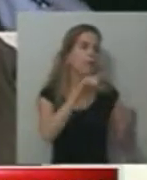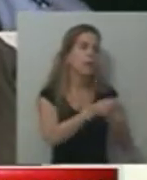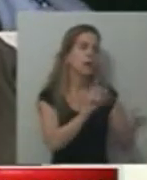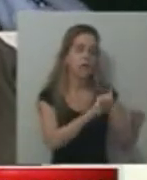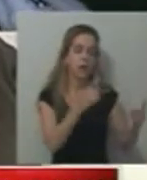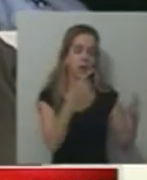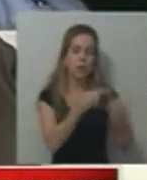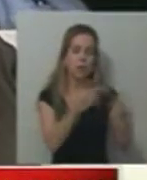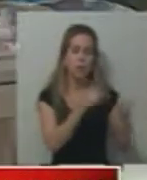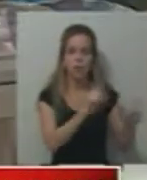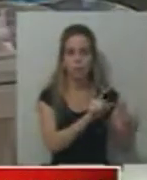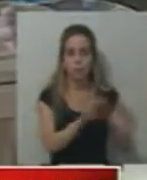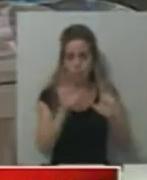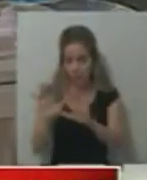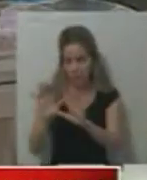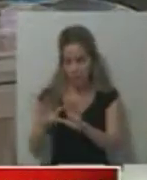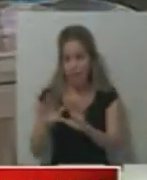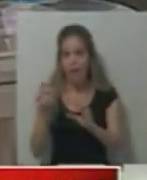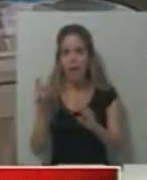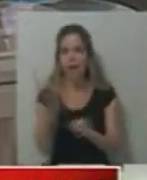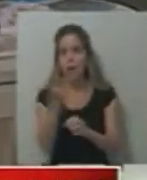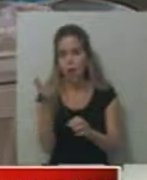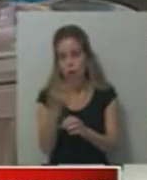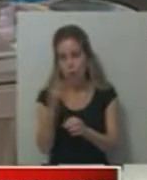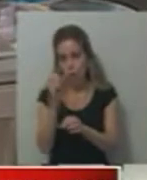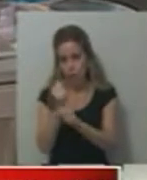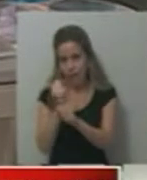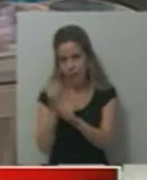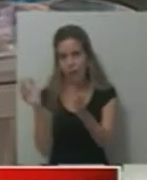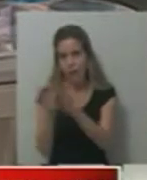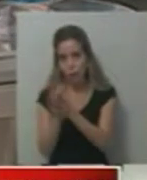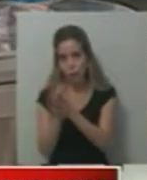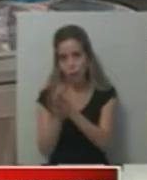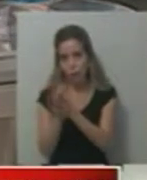Pero vos dijiste de centro derecha, bueno, no lo dije. Pero eso. Vos empezaste a corregir y no terminamos nunca. Yo creo que capitalizo.